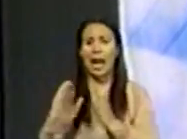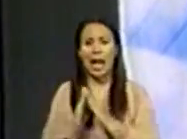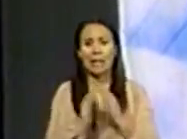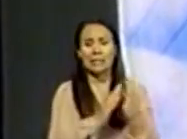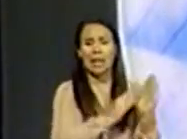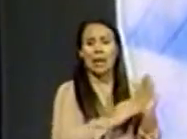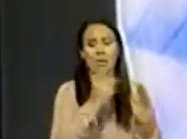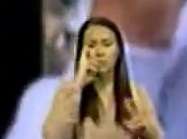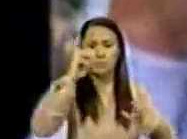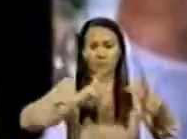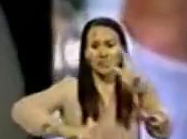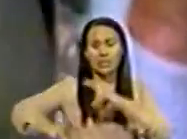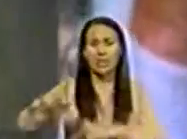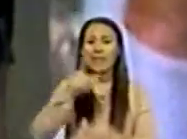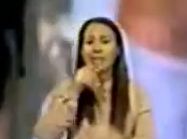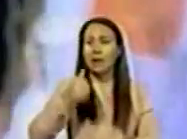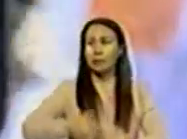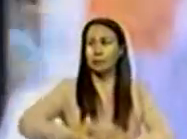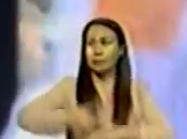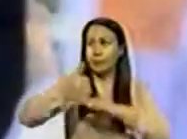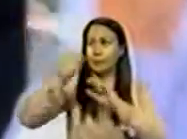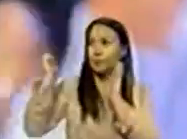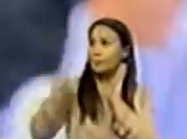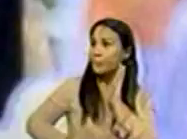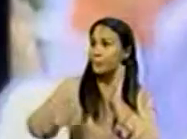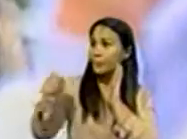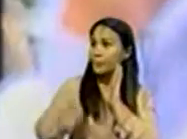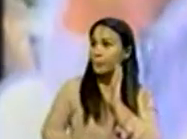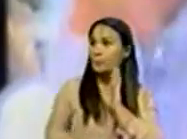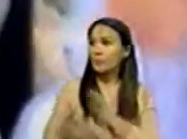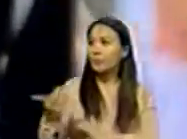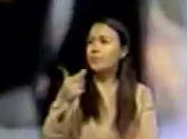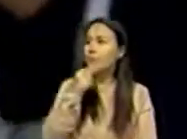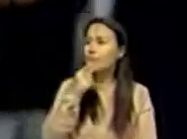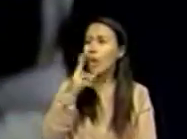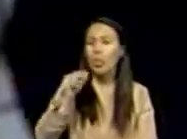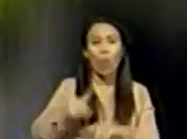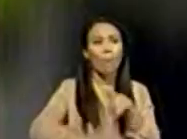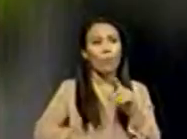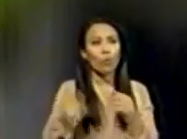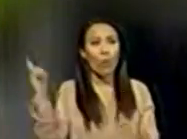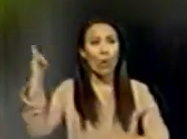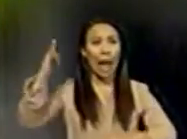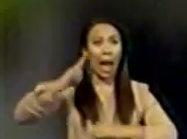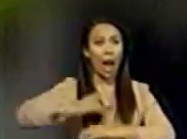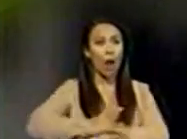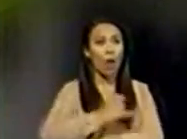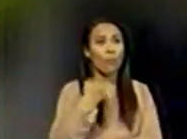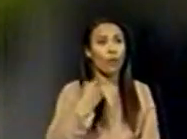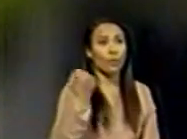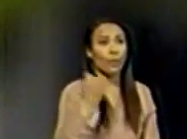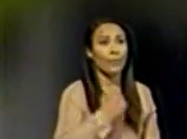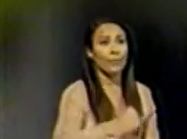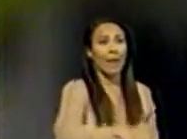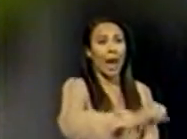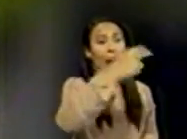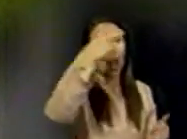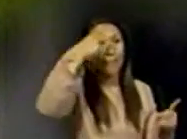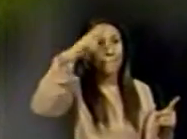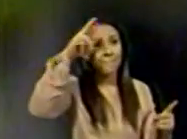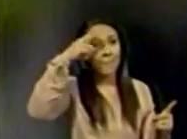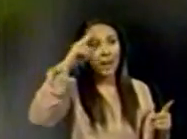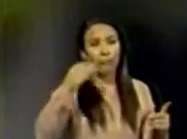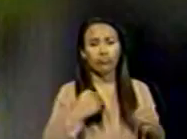presidencial y ex magistrada de la Corte Constitucional no pudo salir del aeropuerto en Guayaquil con destino a México por